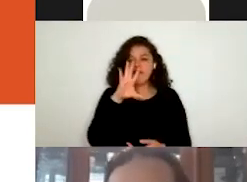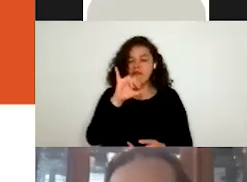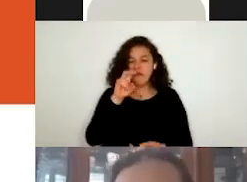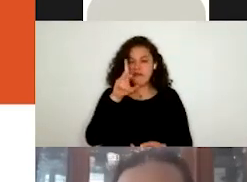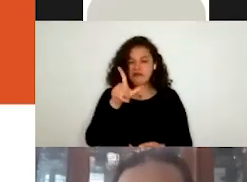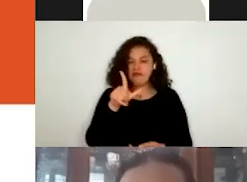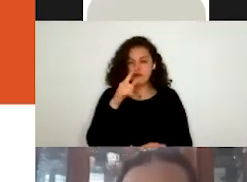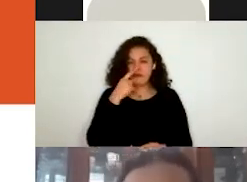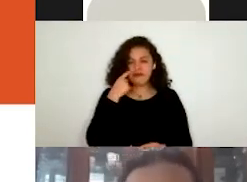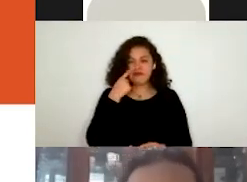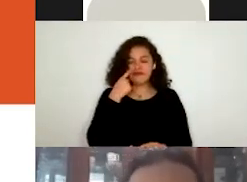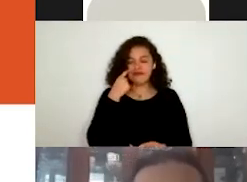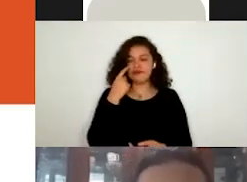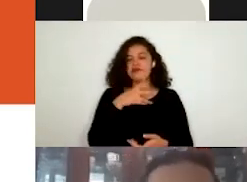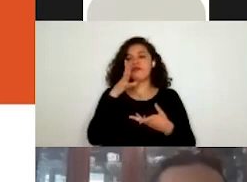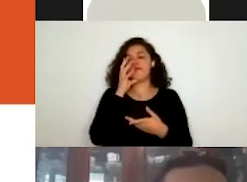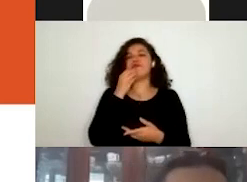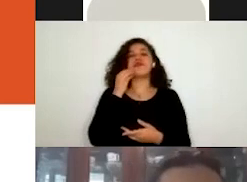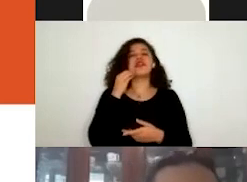de responsabilidad civil no cancelable.